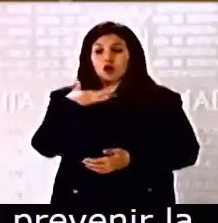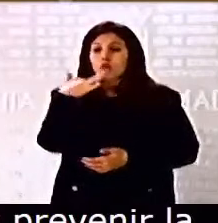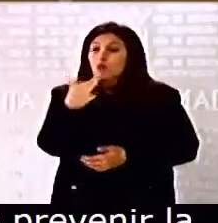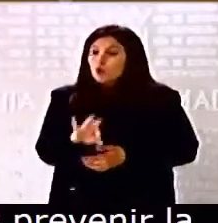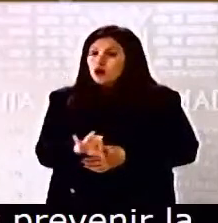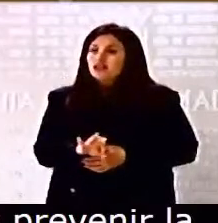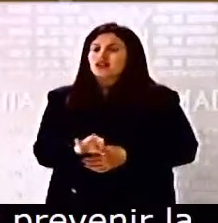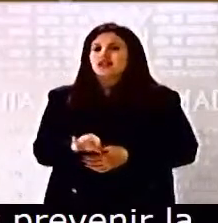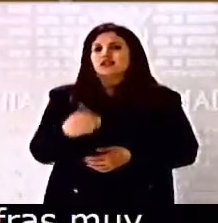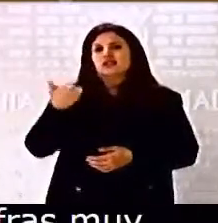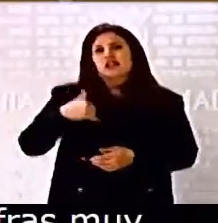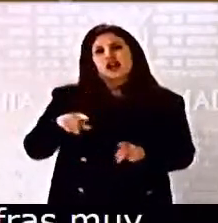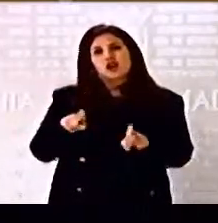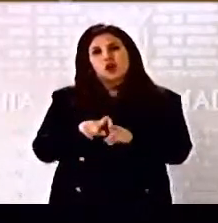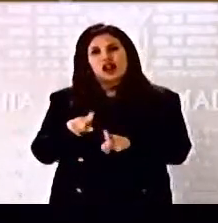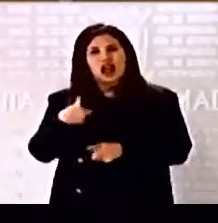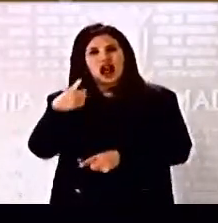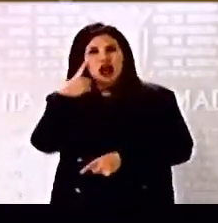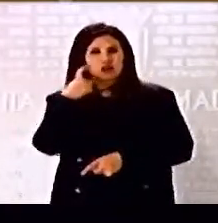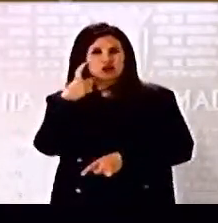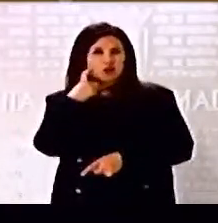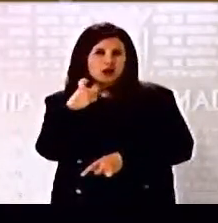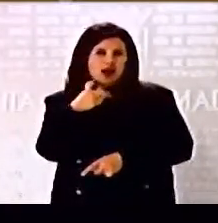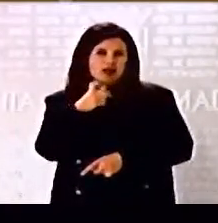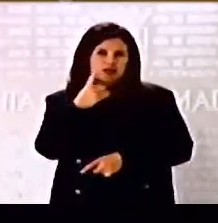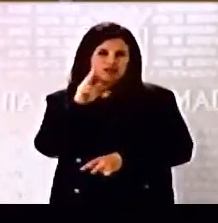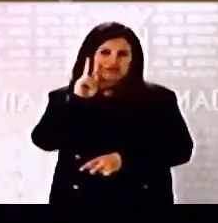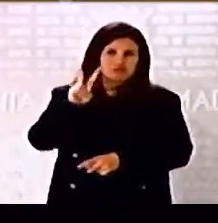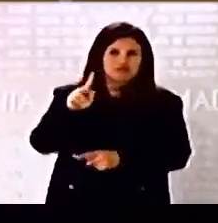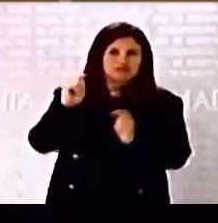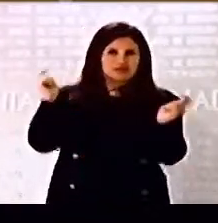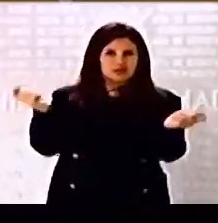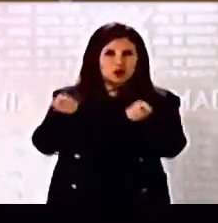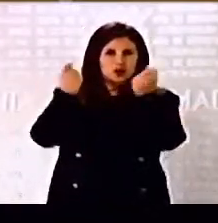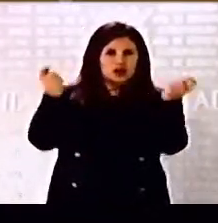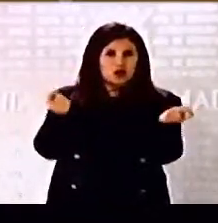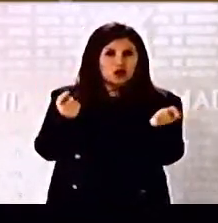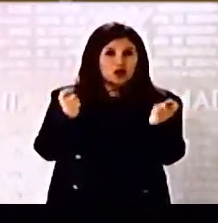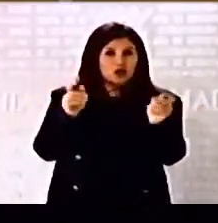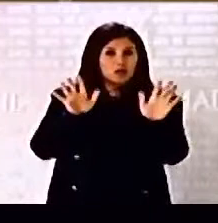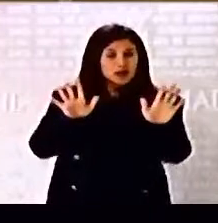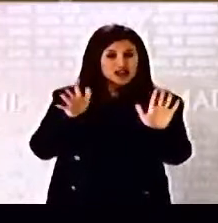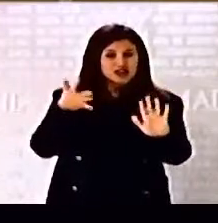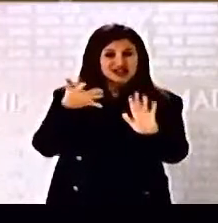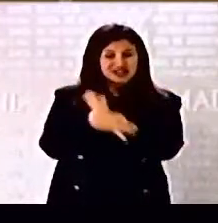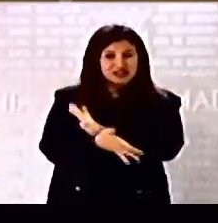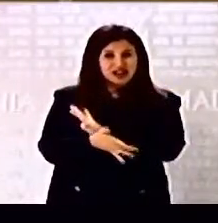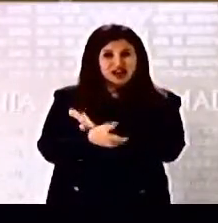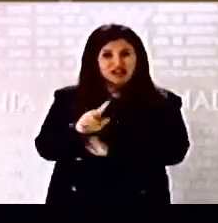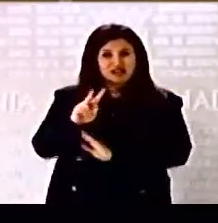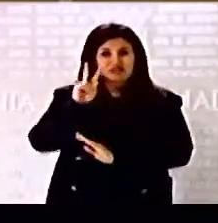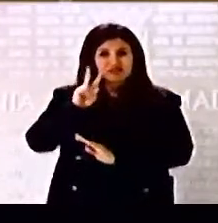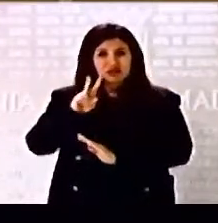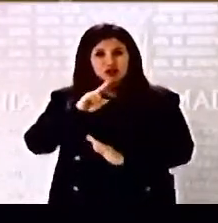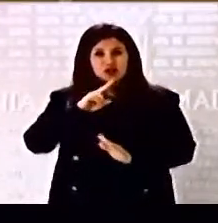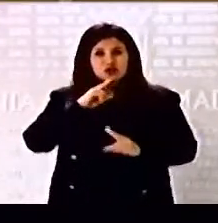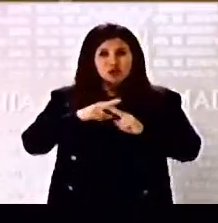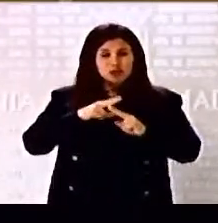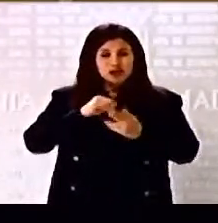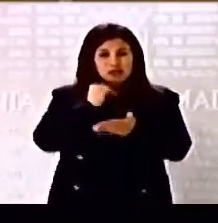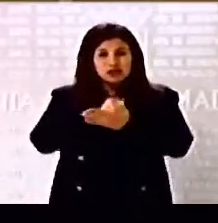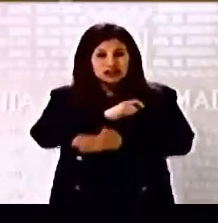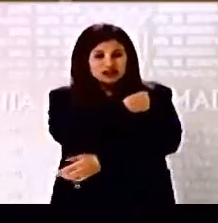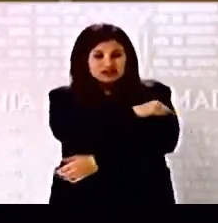hayamos acostumbrado a verlas en la prensa, pero no por eso tenemos que destacar que